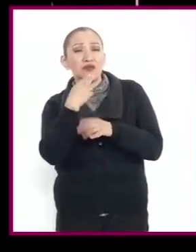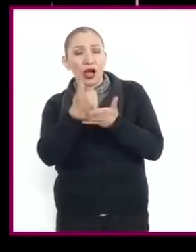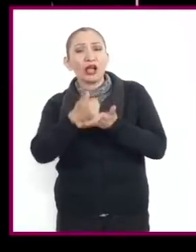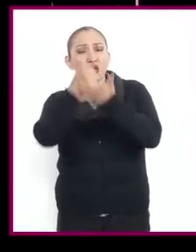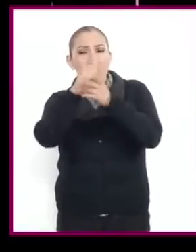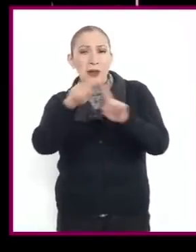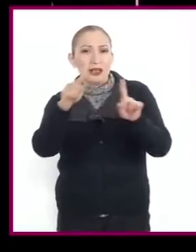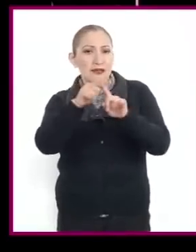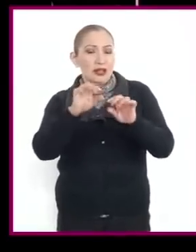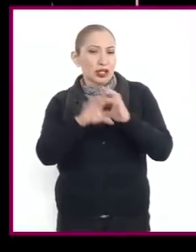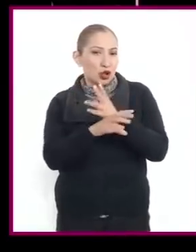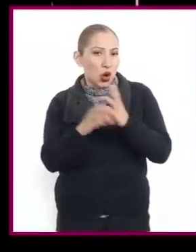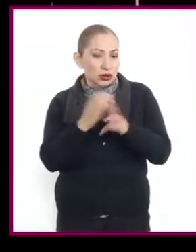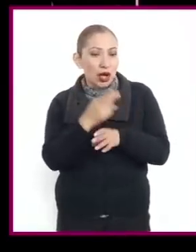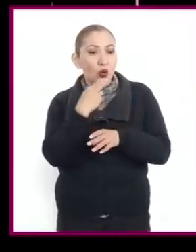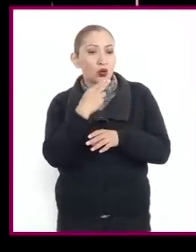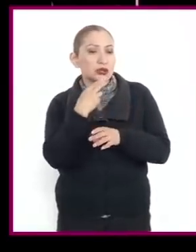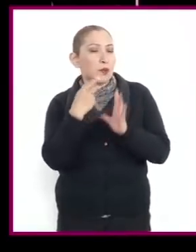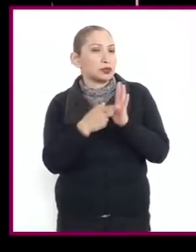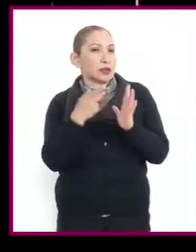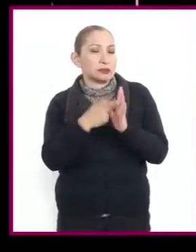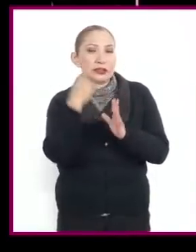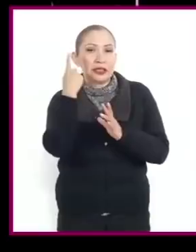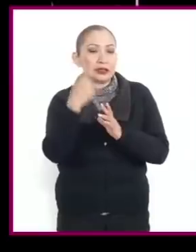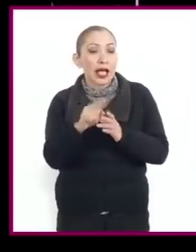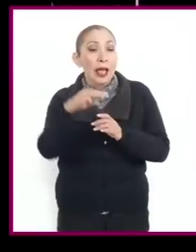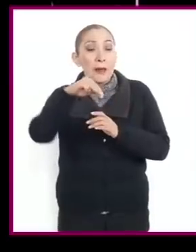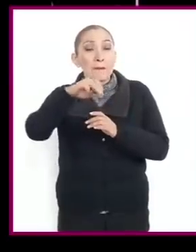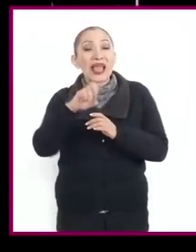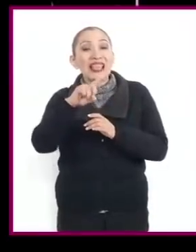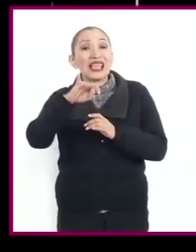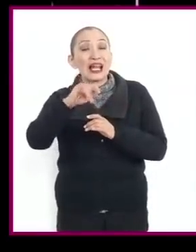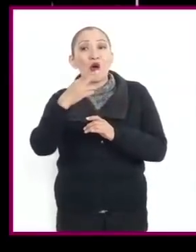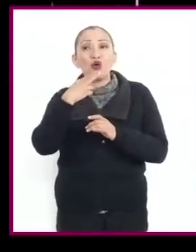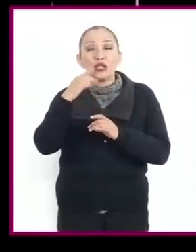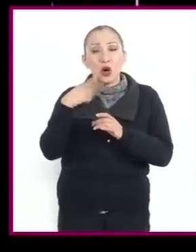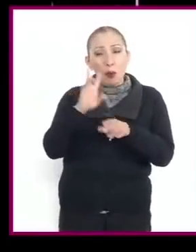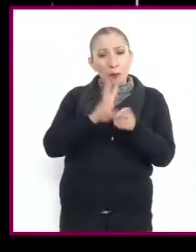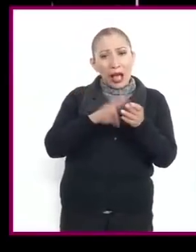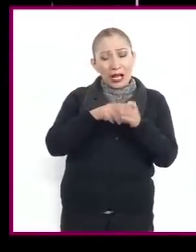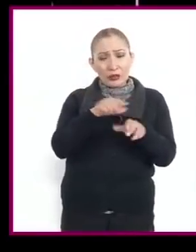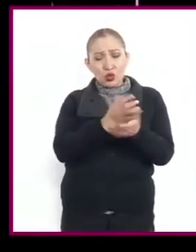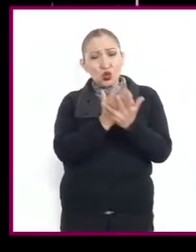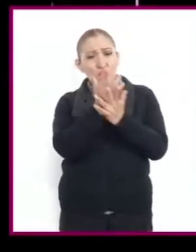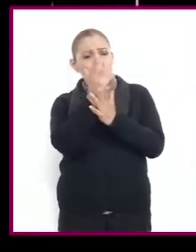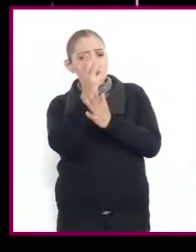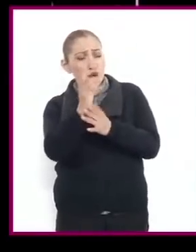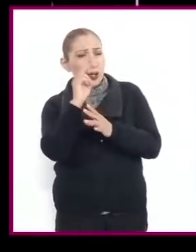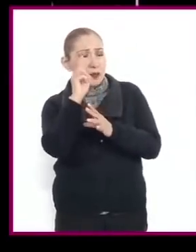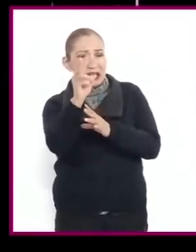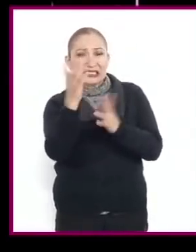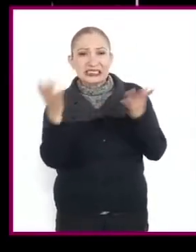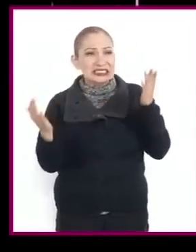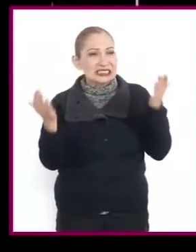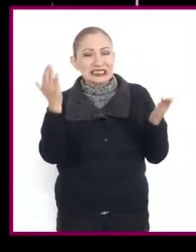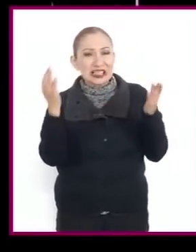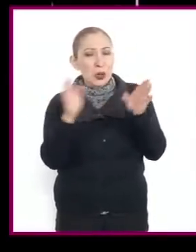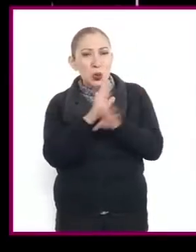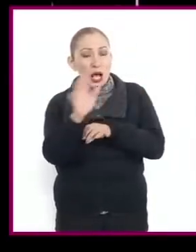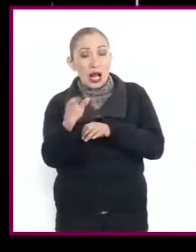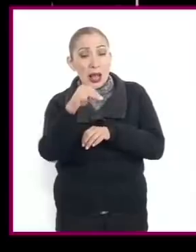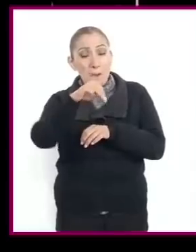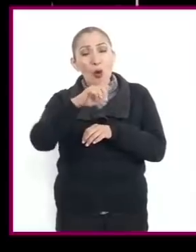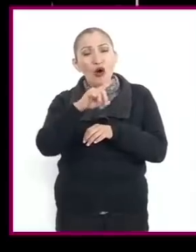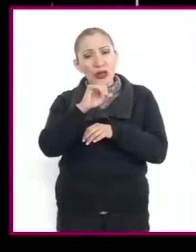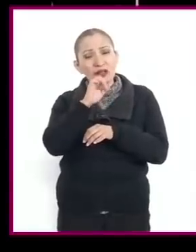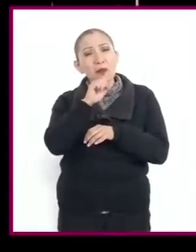para distintas cosas. Esta se usa muy frecuentemente. La mediana se usa cuando tienes un valor muy extremo que pudiera sesgar la media aritmética. La